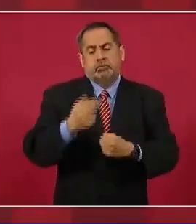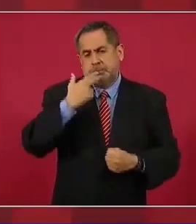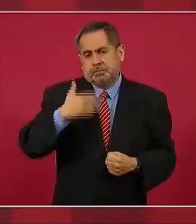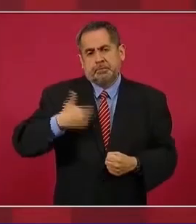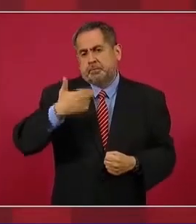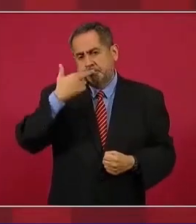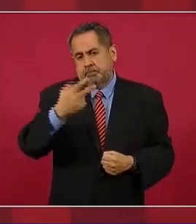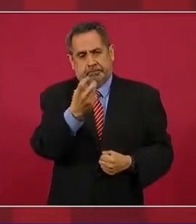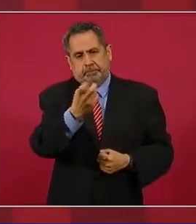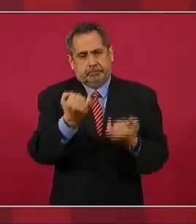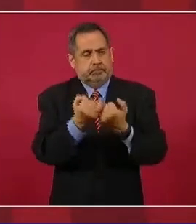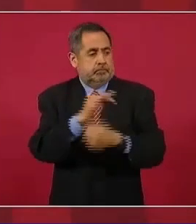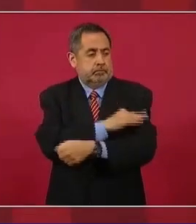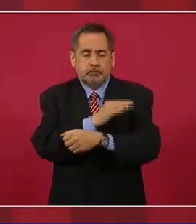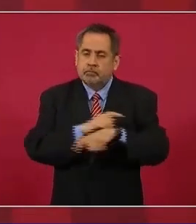las vacunas.